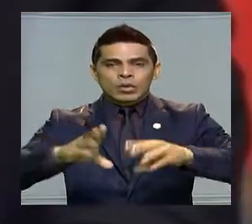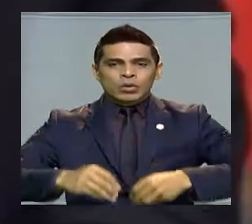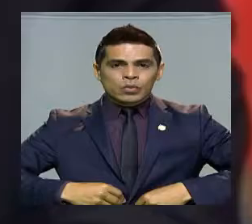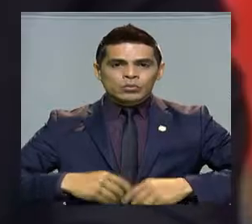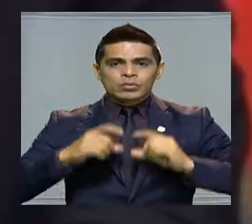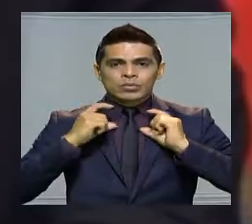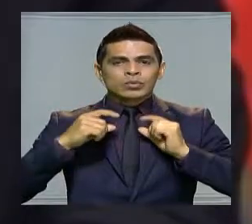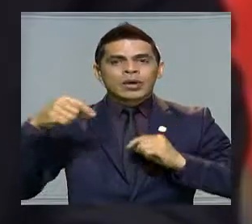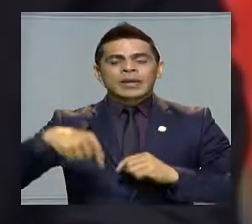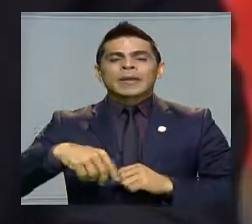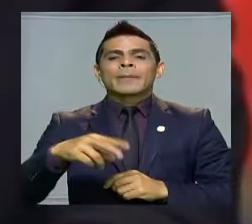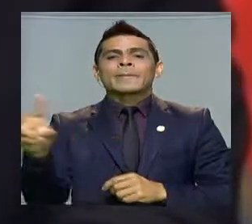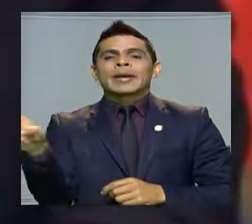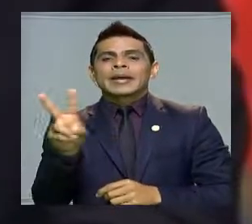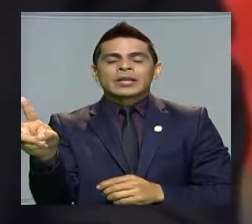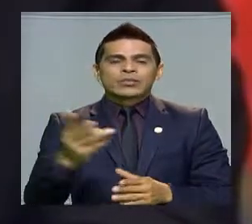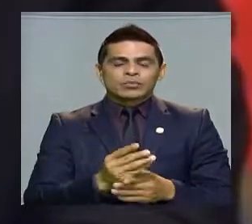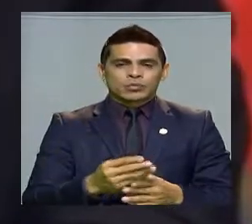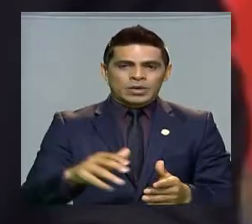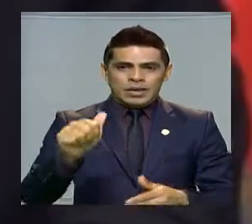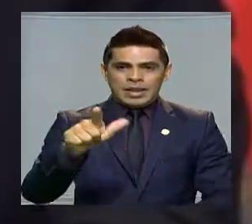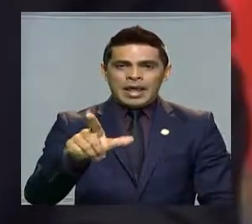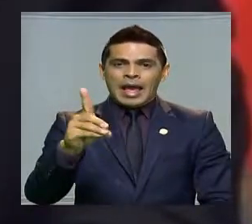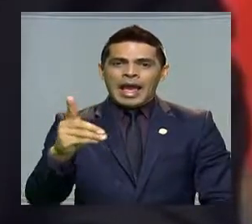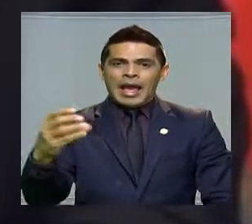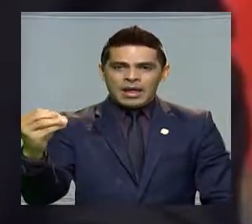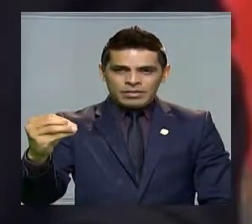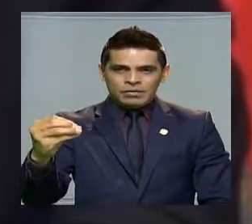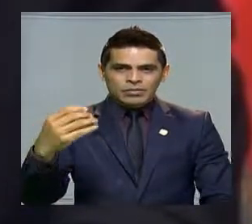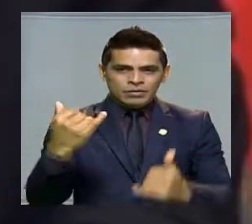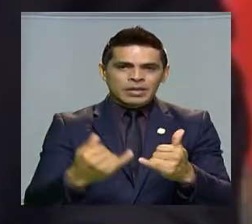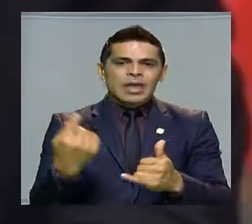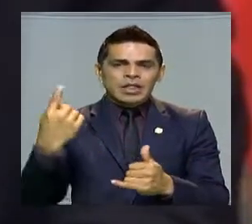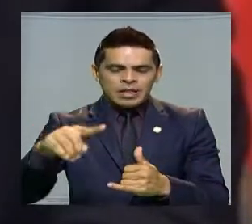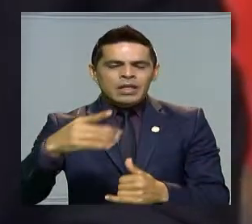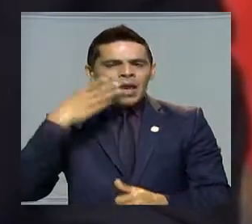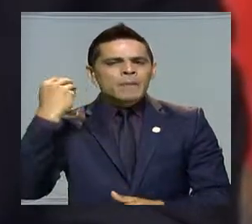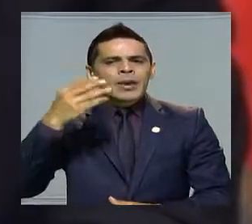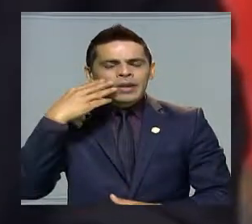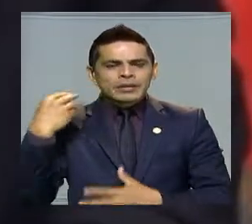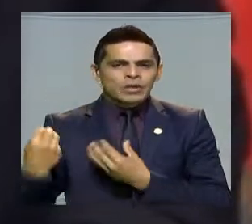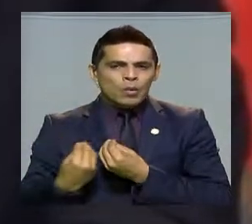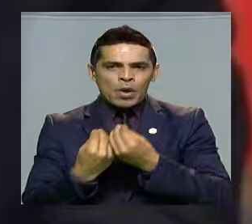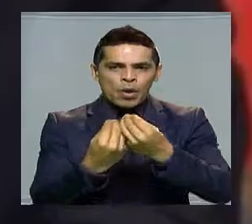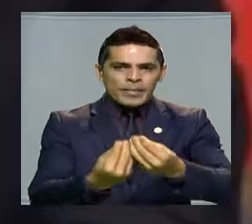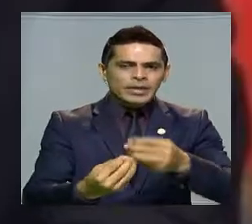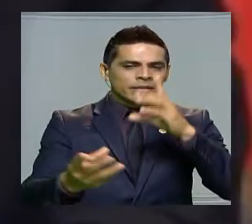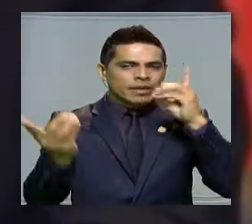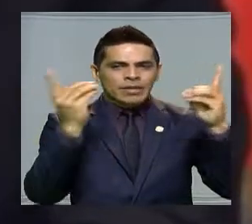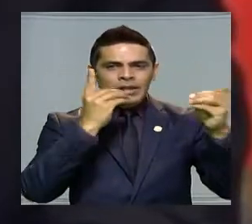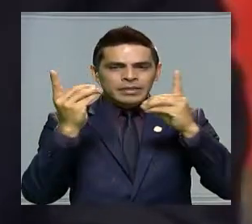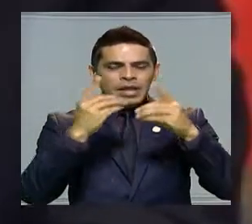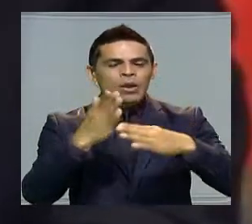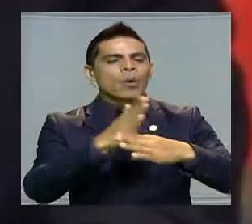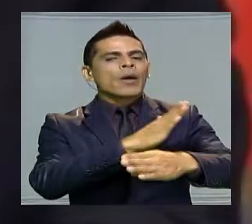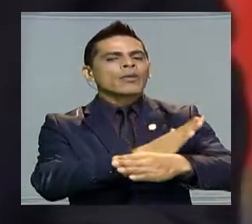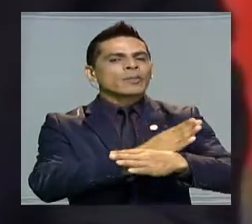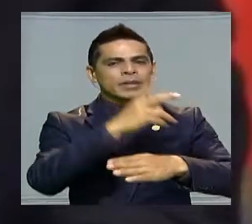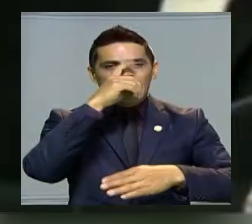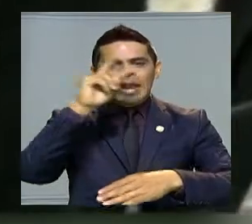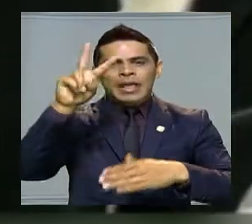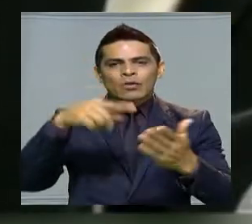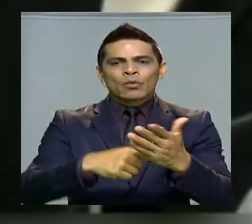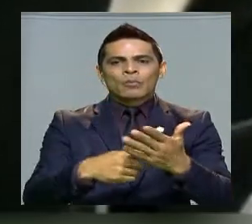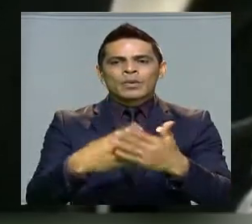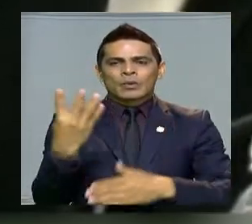en Venezuela, Monseñor Aldo Giordano, quien ya tiene experiencia como acompañante del diálogo en el 2004. Desde